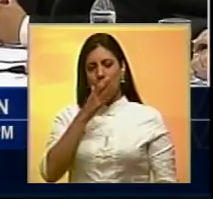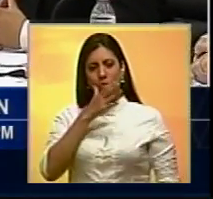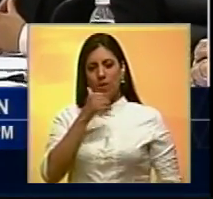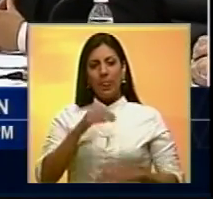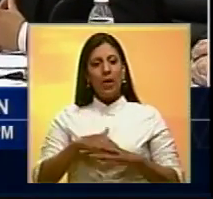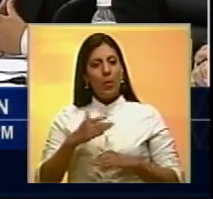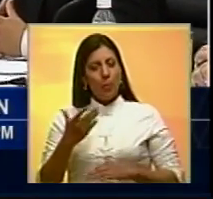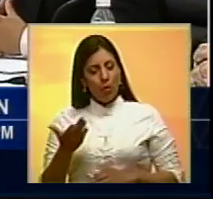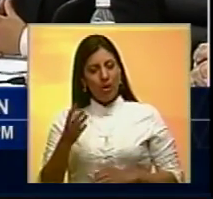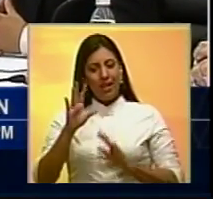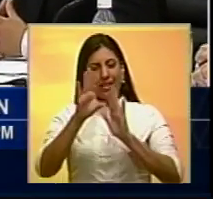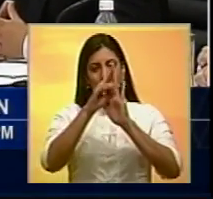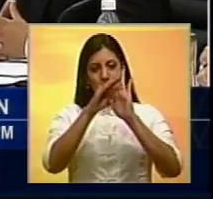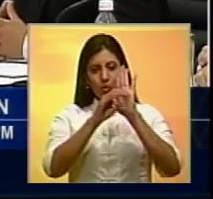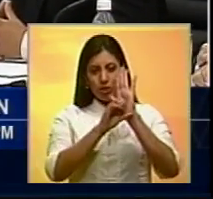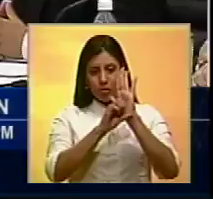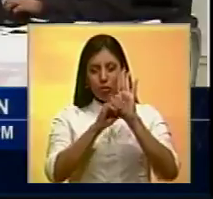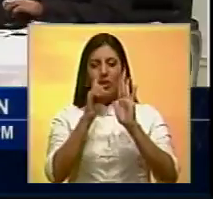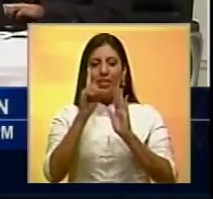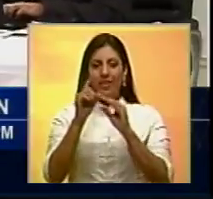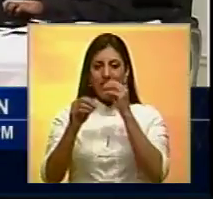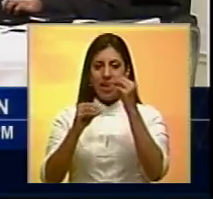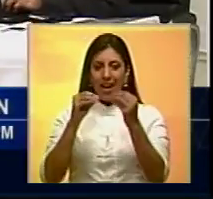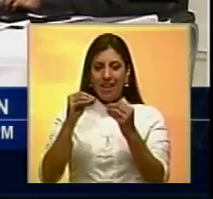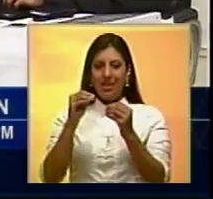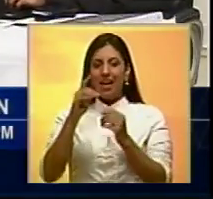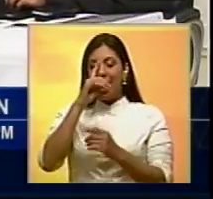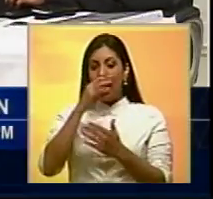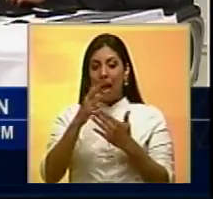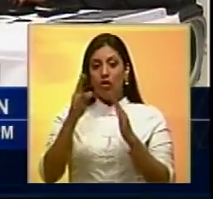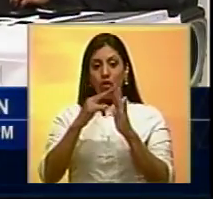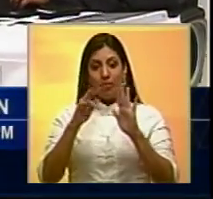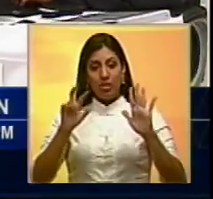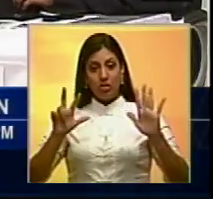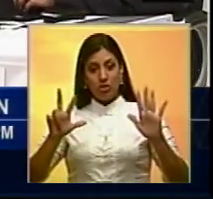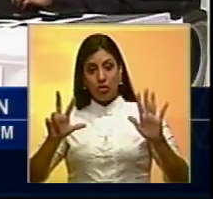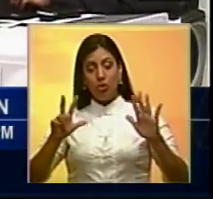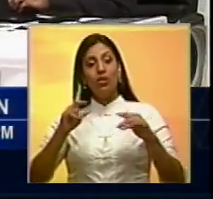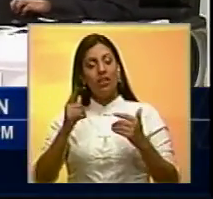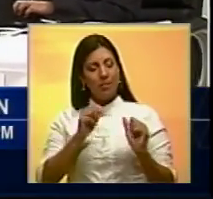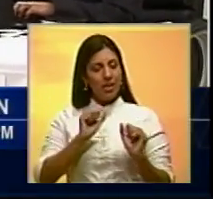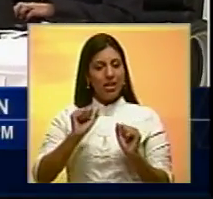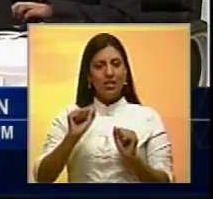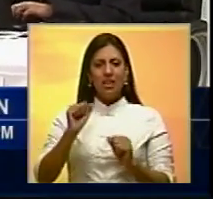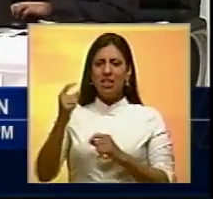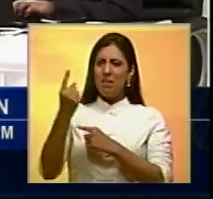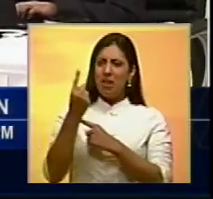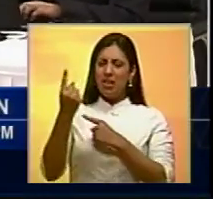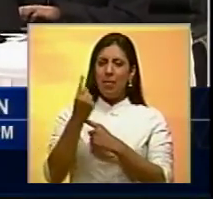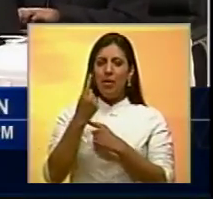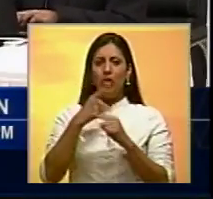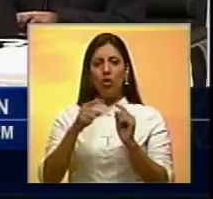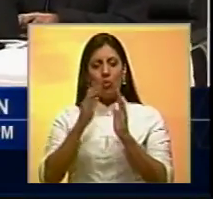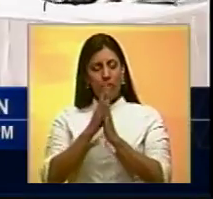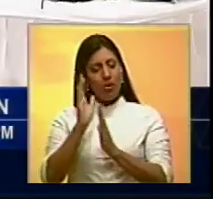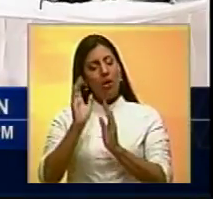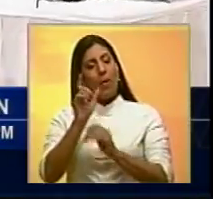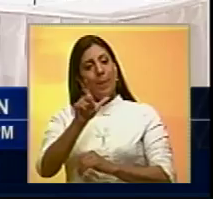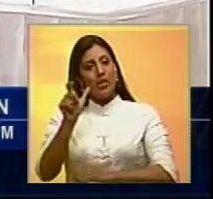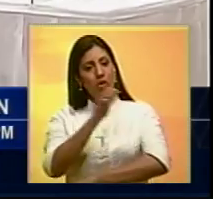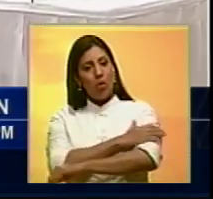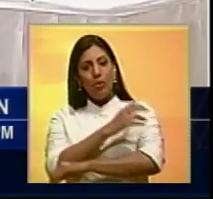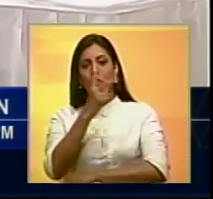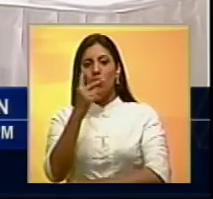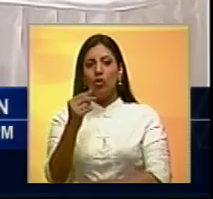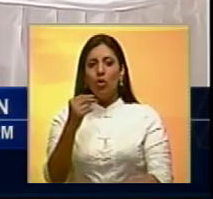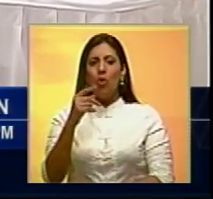porque, según la Constitución, deben realizarse en el año 2018. También rechazan ultimátums y pide a la oposición que no